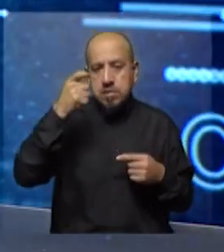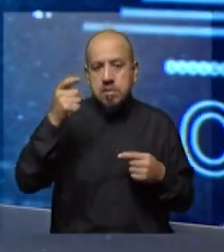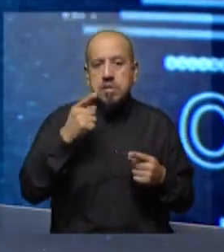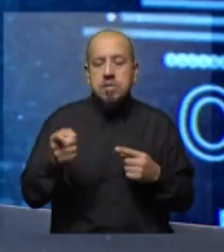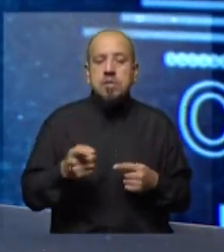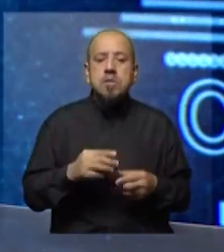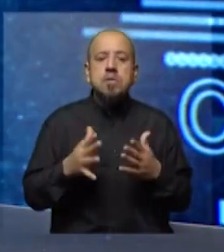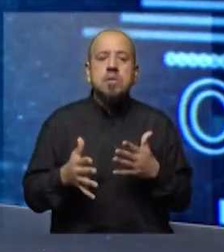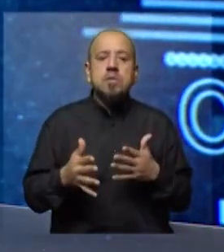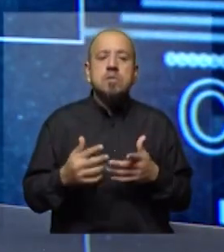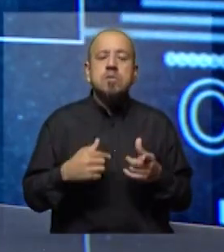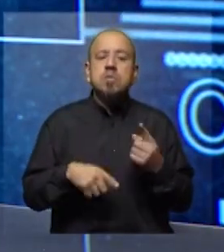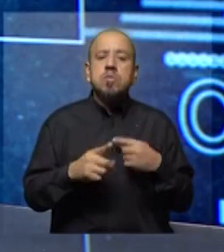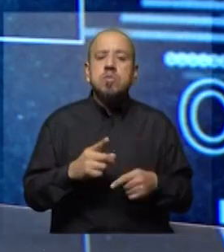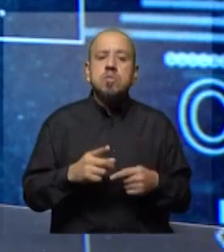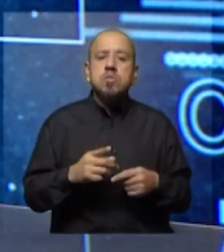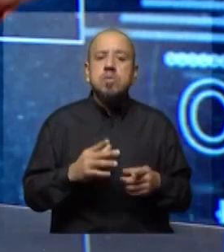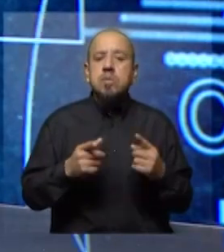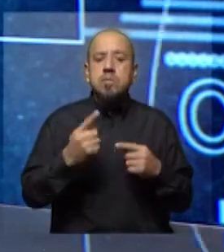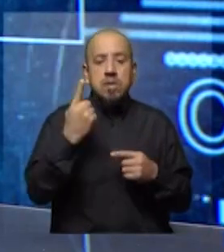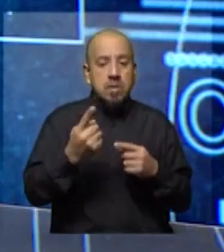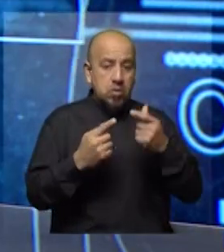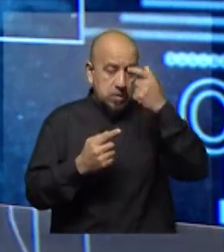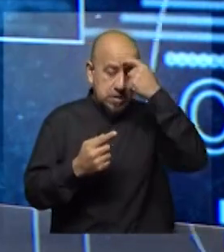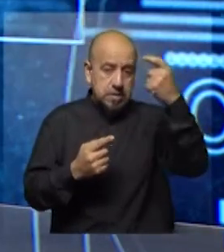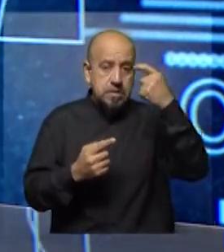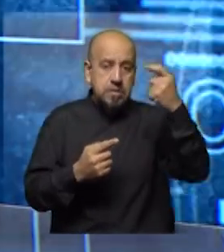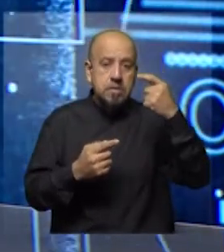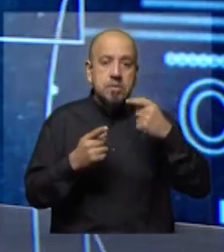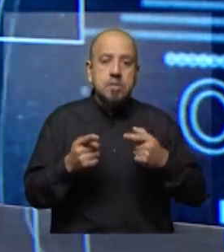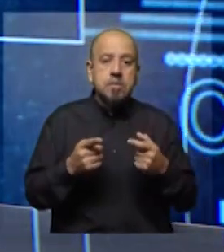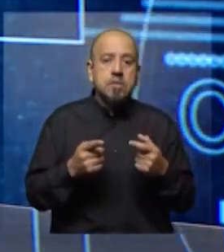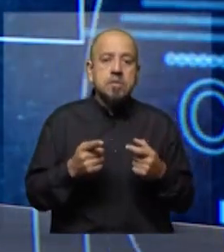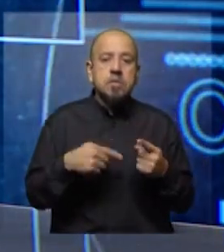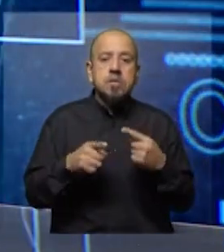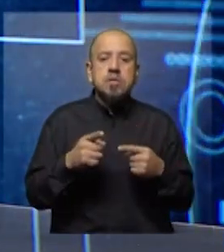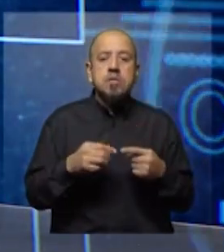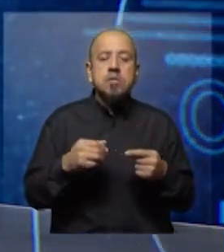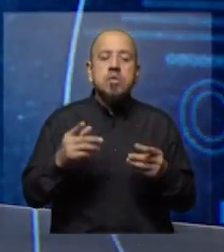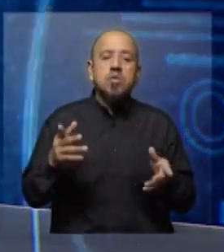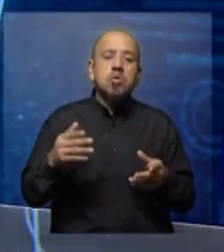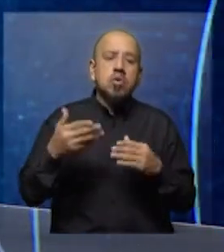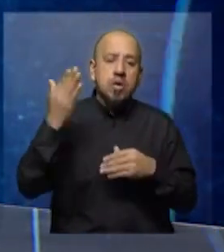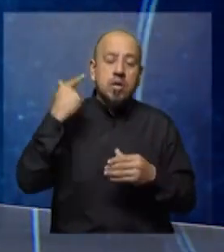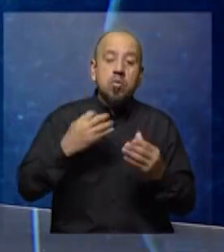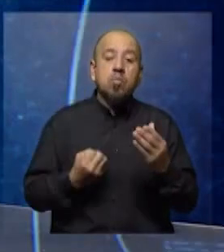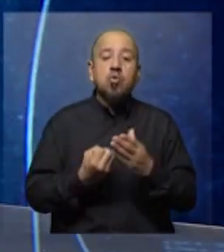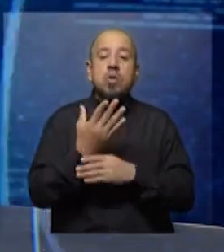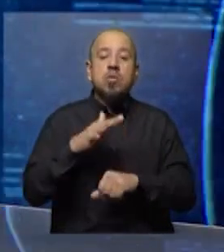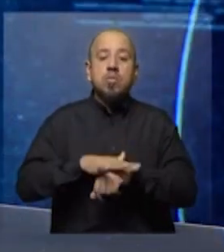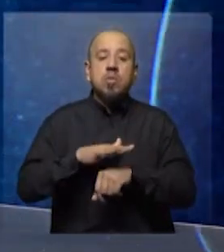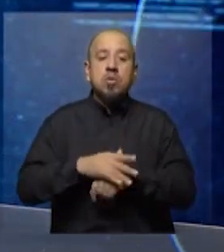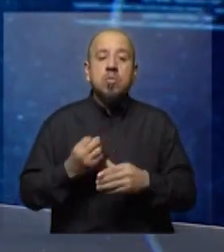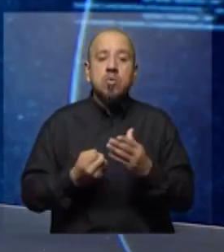una pérdida un desgajamiento no primero las ciencias en el con el renacimiento con la era moderna las ciencias